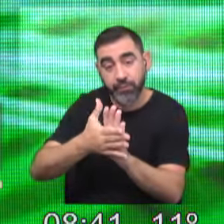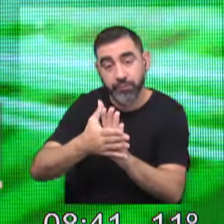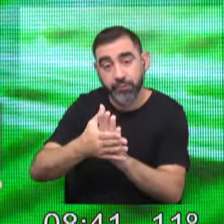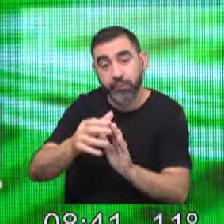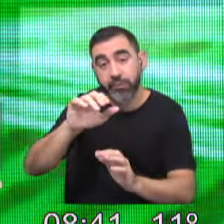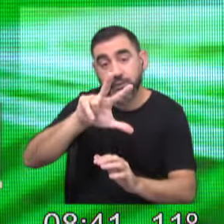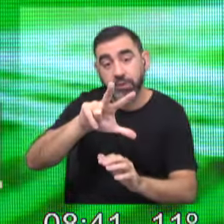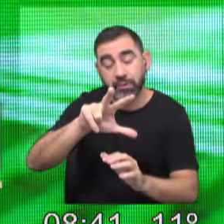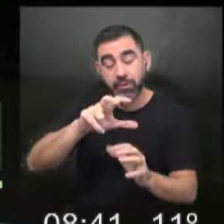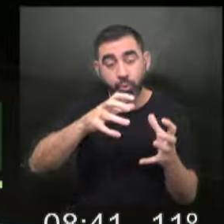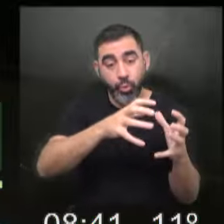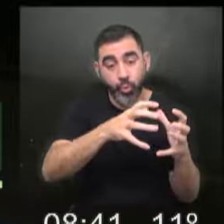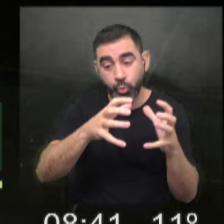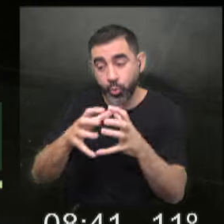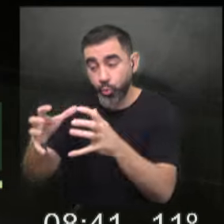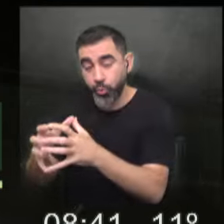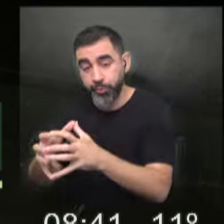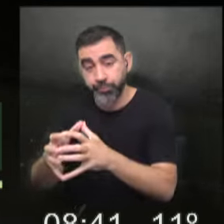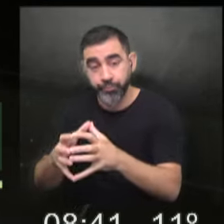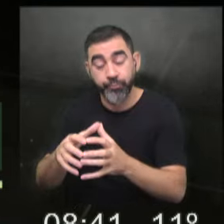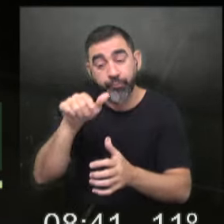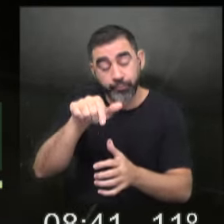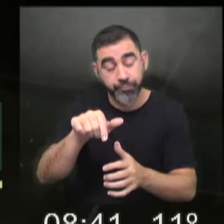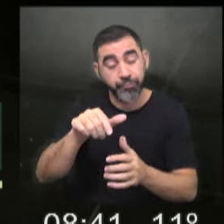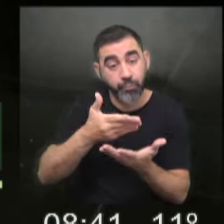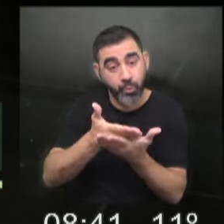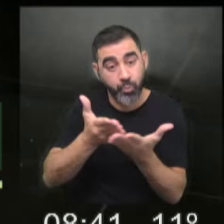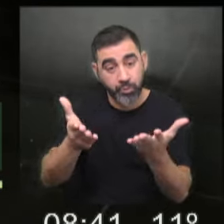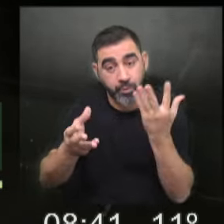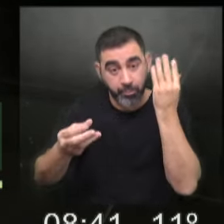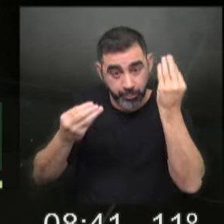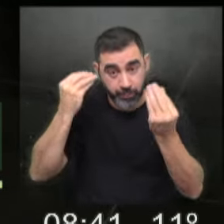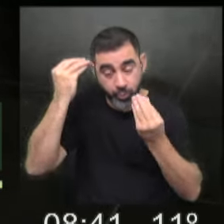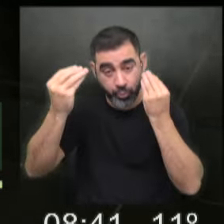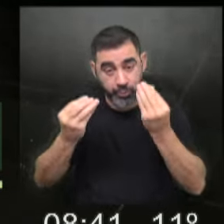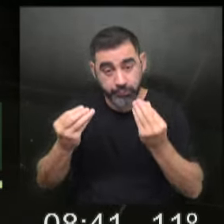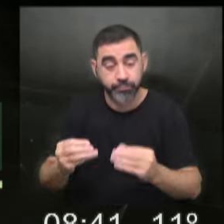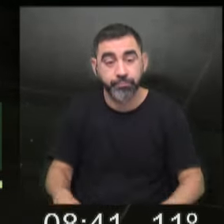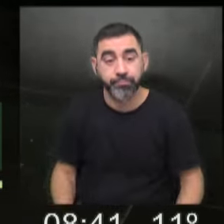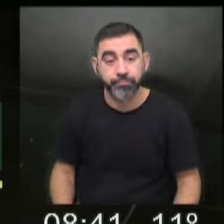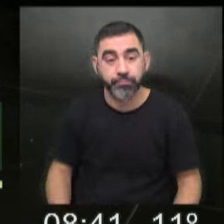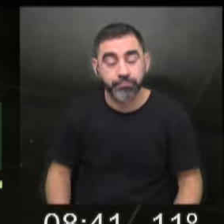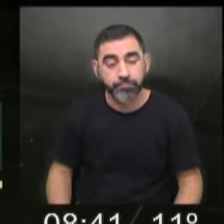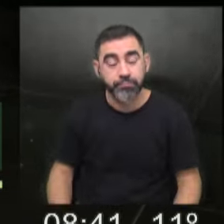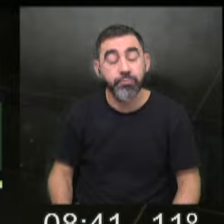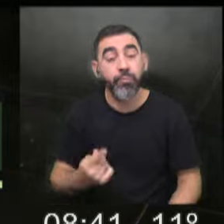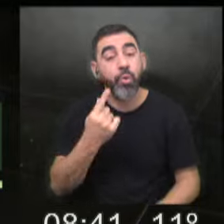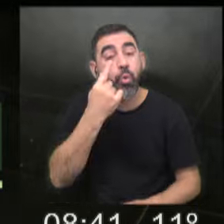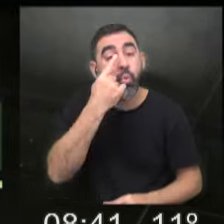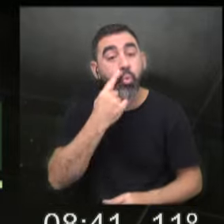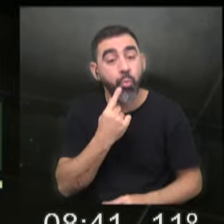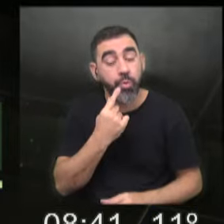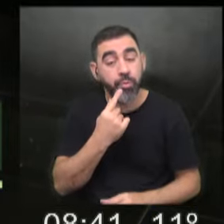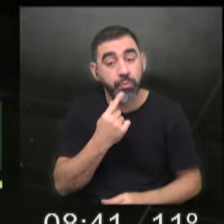en 3 subregiones. Y eso es una señal muy preocupante. ¿A qué me refiero? A que los números